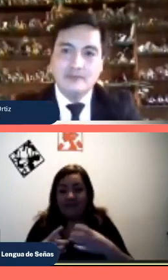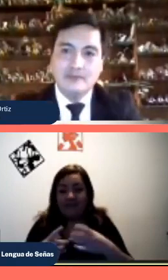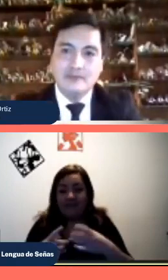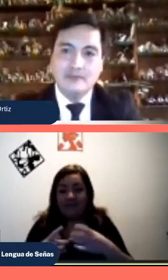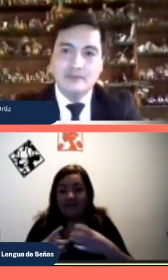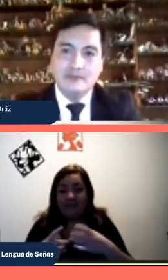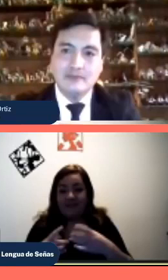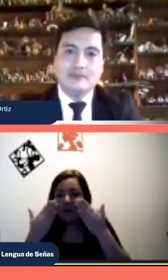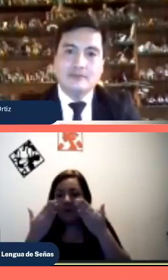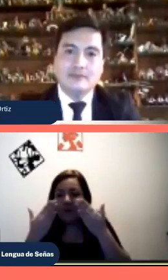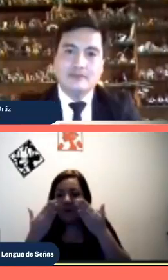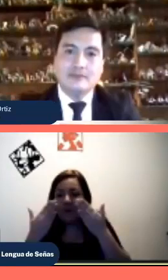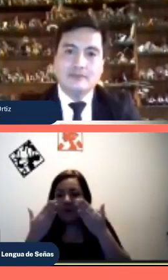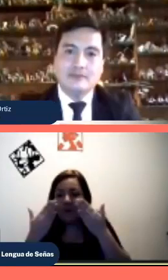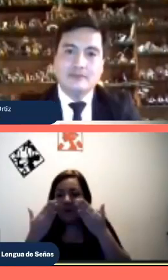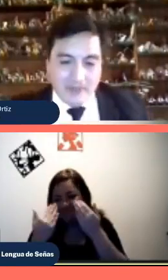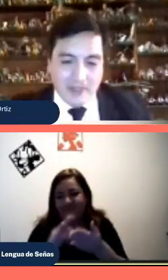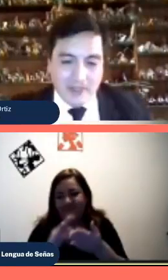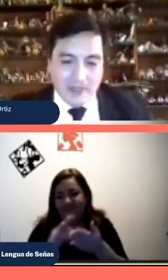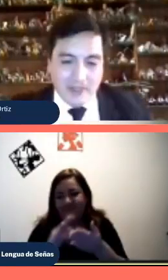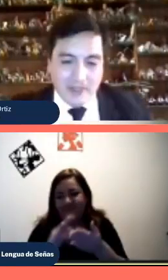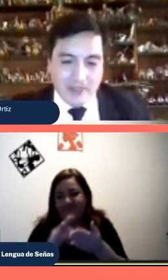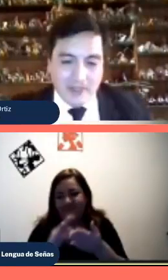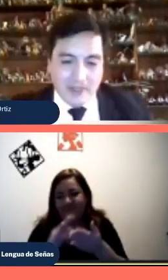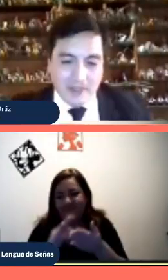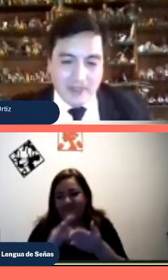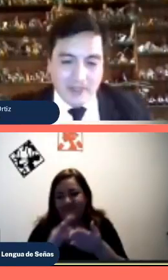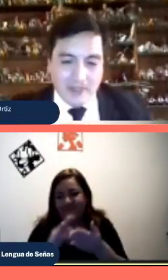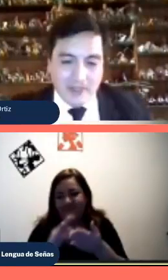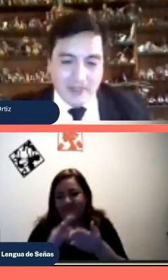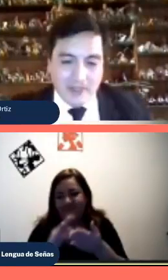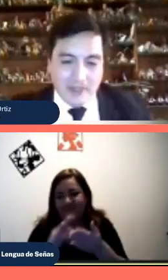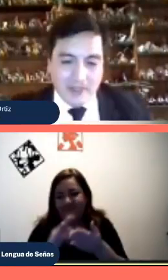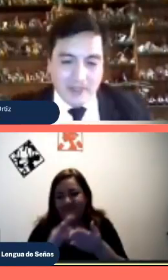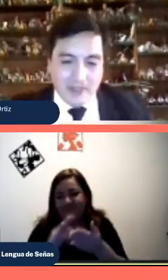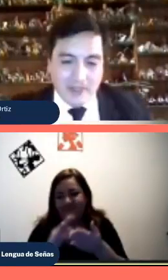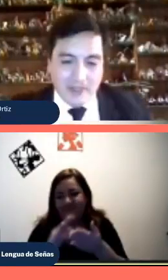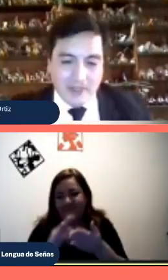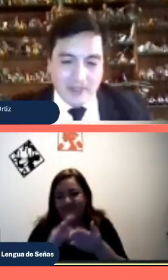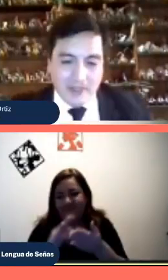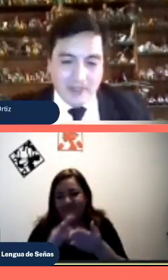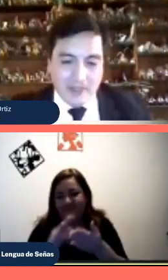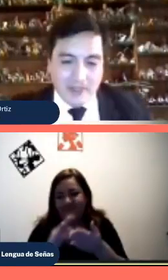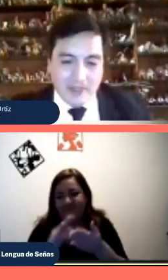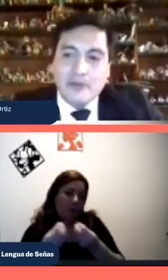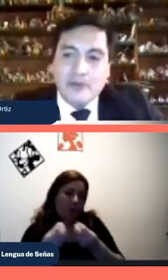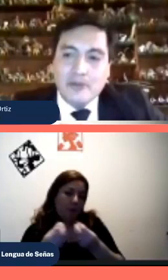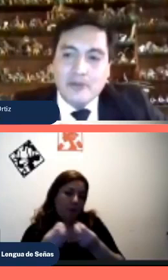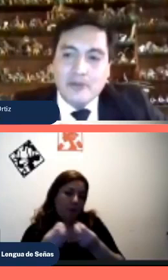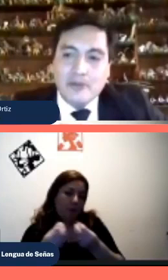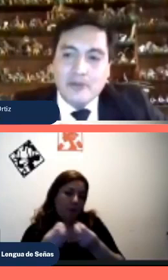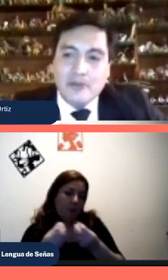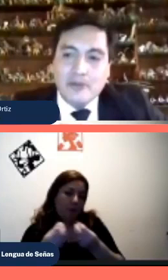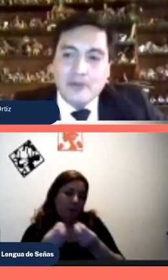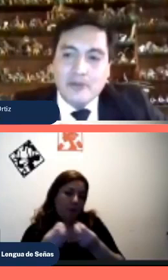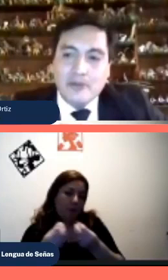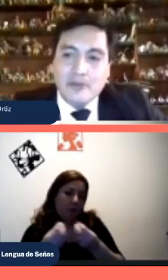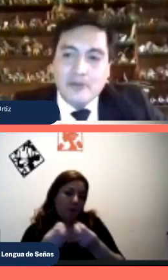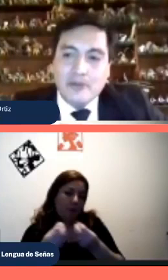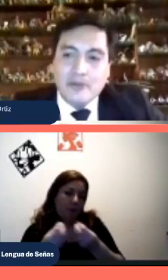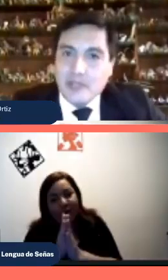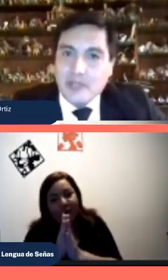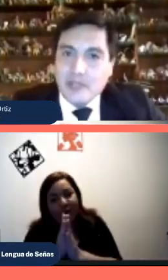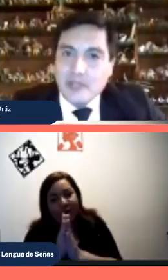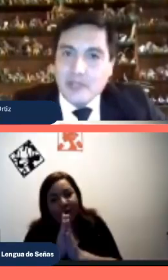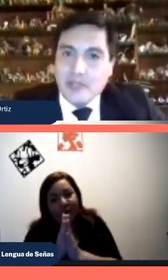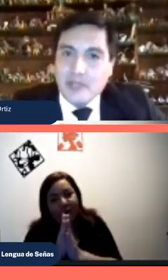muchos saludos, profesor. No, también un gran saludo a los alumnos, y también a Luis, el curso lo hice con él, así que